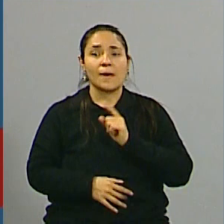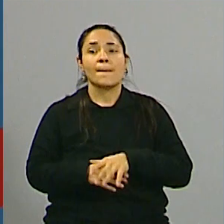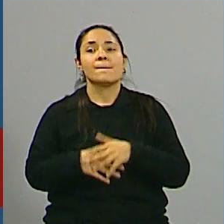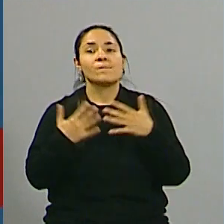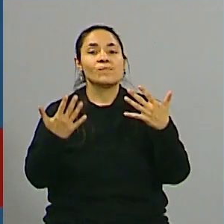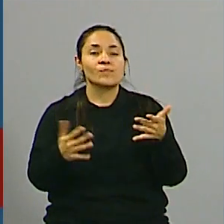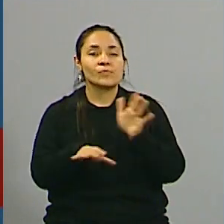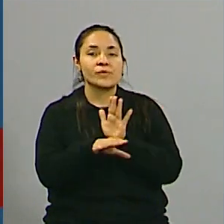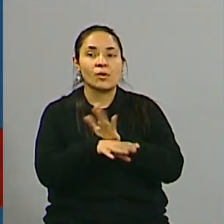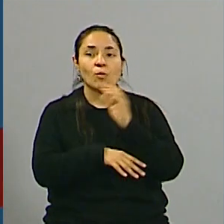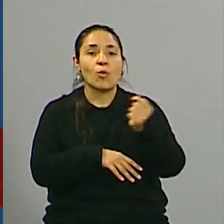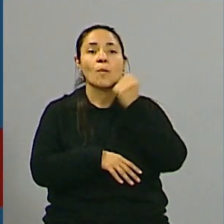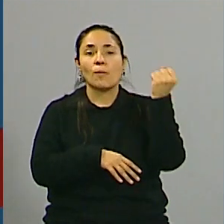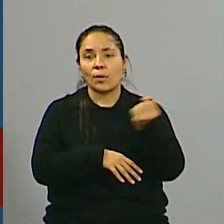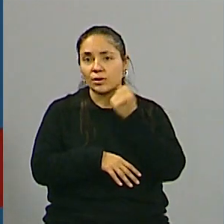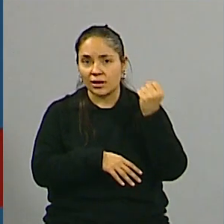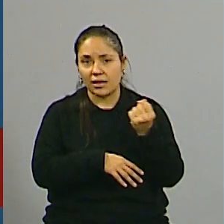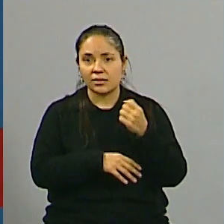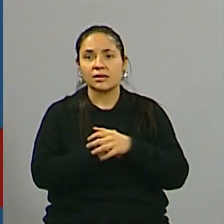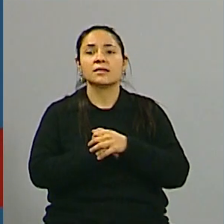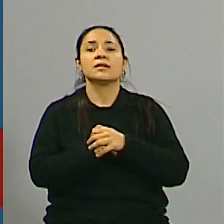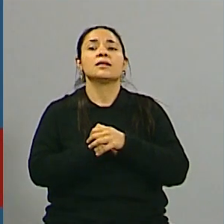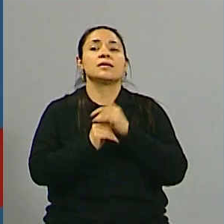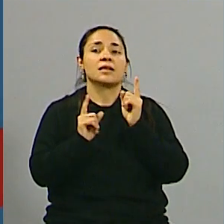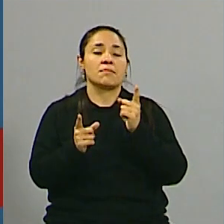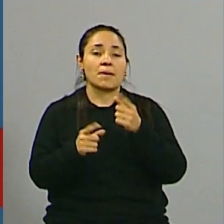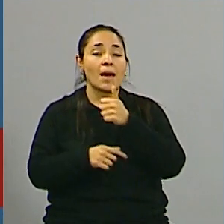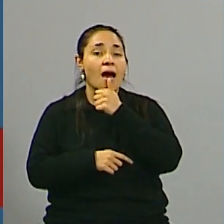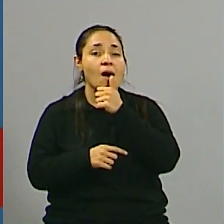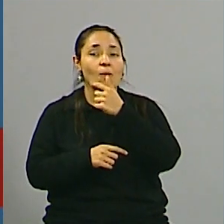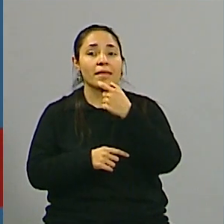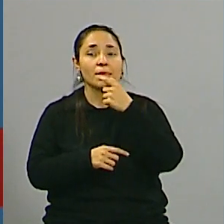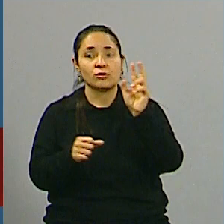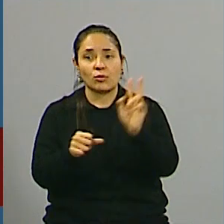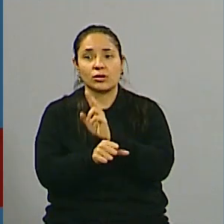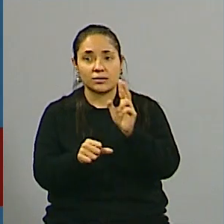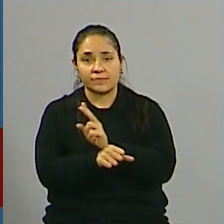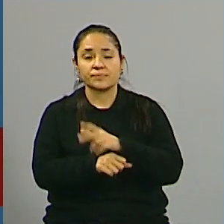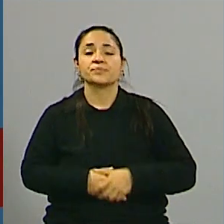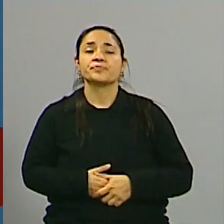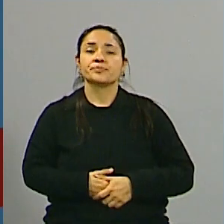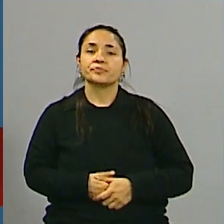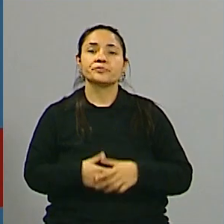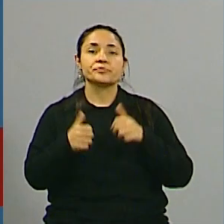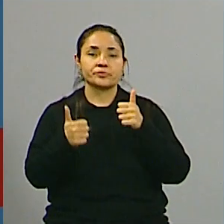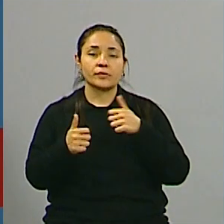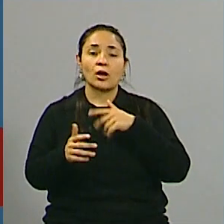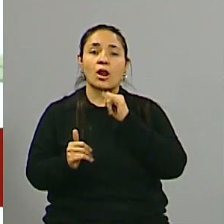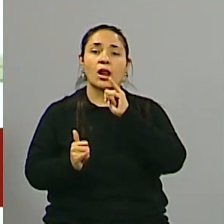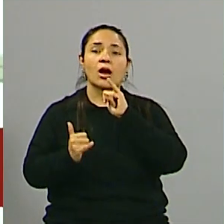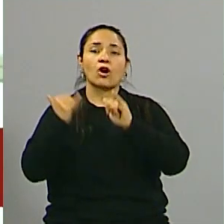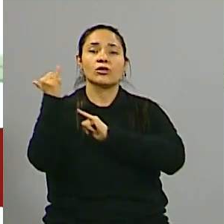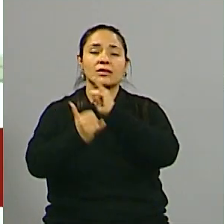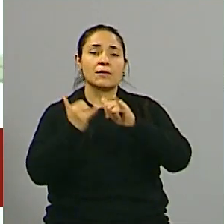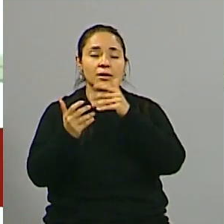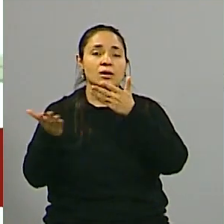realmente es una figura muy importante y sobre todo para la protección del agua de Mendoza, por supuesto. Bueno, les comentamos a aquellos que nos están viendo